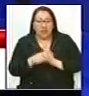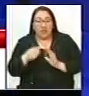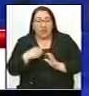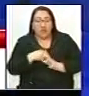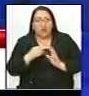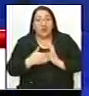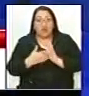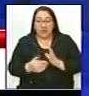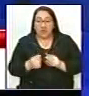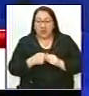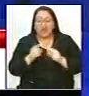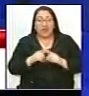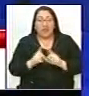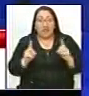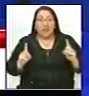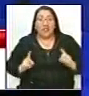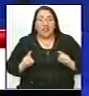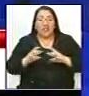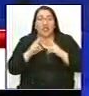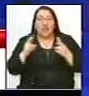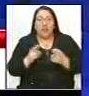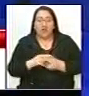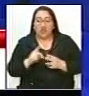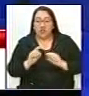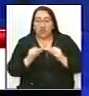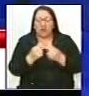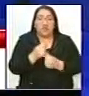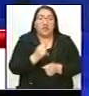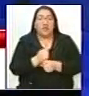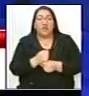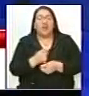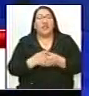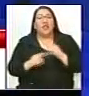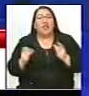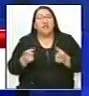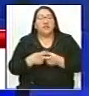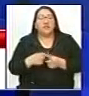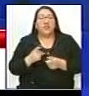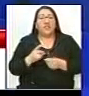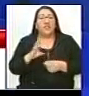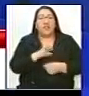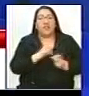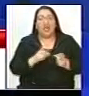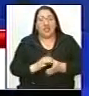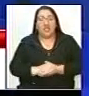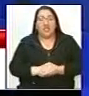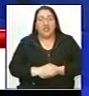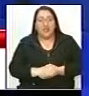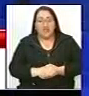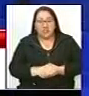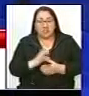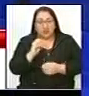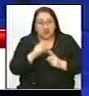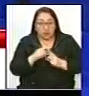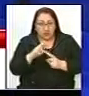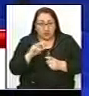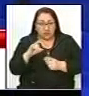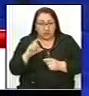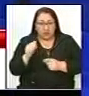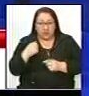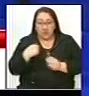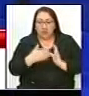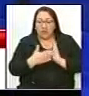vamos a presentarles en diferido la sesión de un grupo de trabajo de la Comisión de Fiscalización y Contraloría.